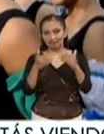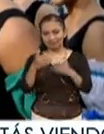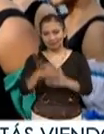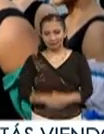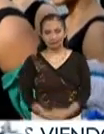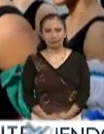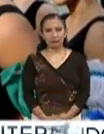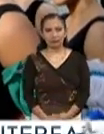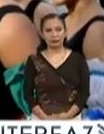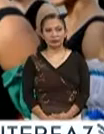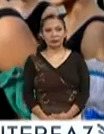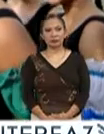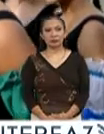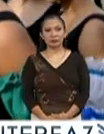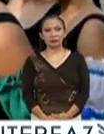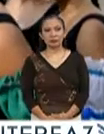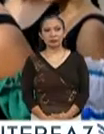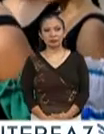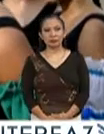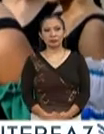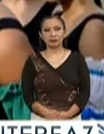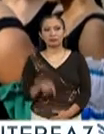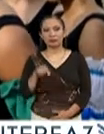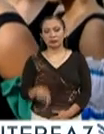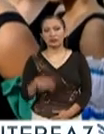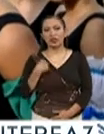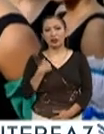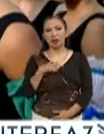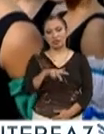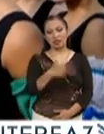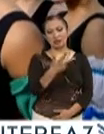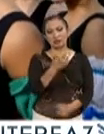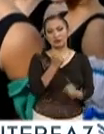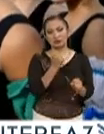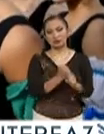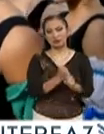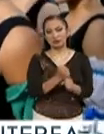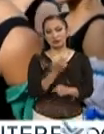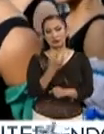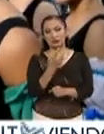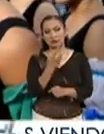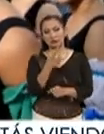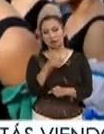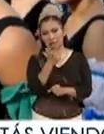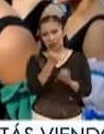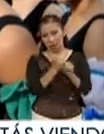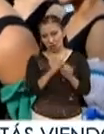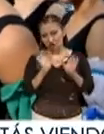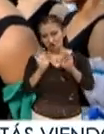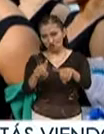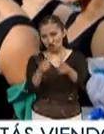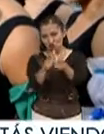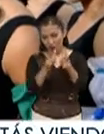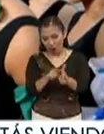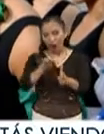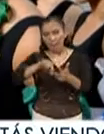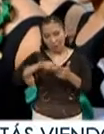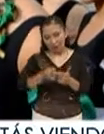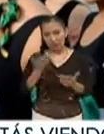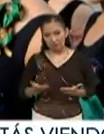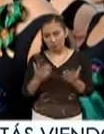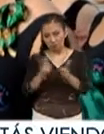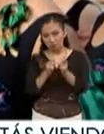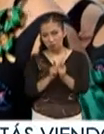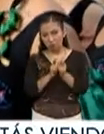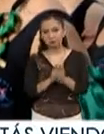integrar no grupo? Nesse grupo é a partir de 13 anos. A partir de 13 años pueden empezar a bailar